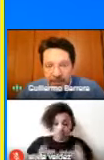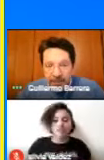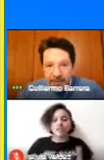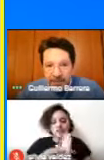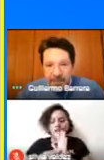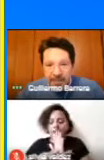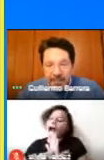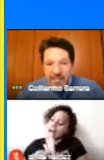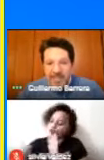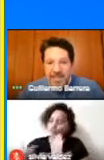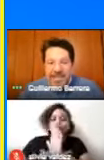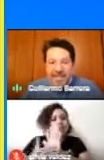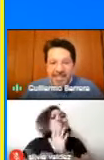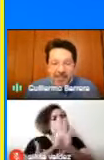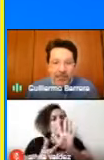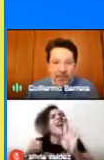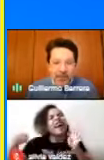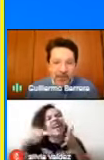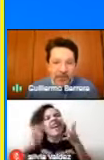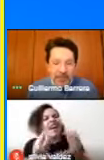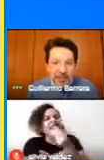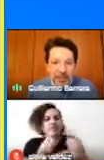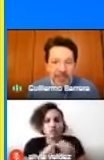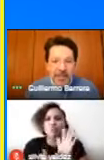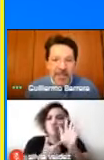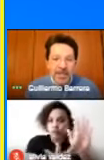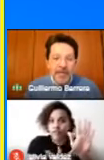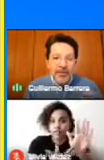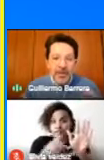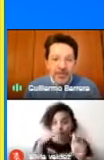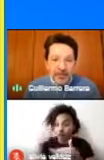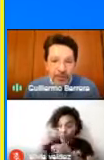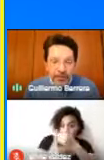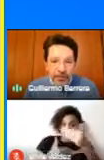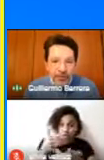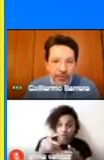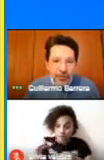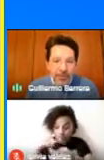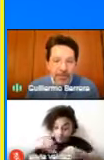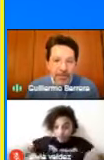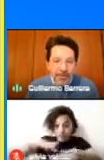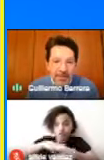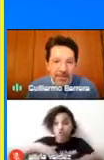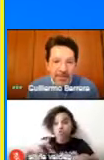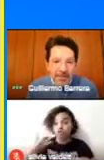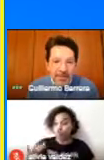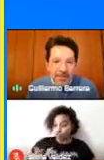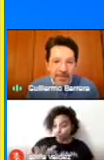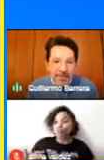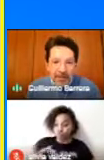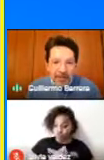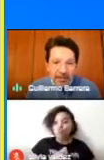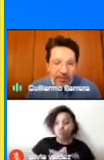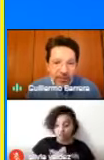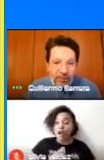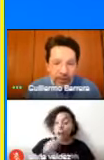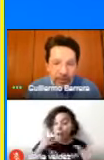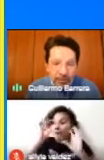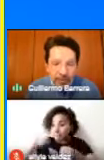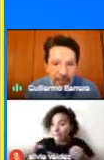cuentas. En este proceso, si en los territorios somos capaces de